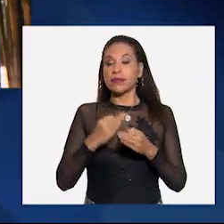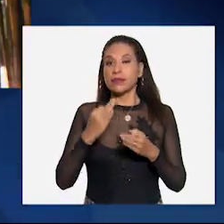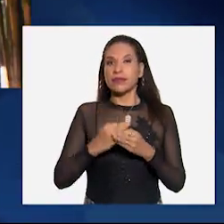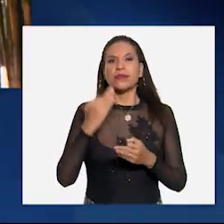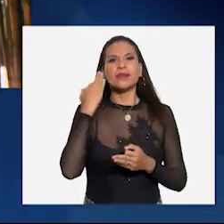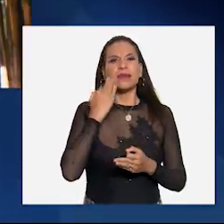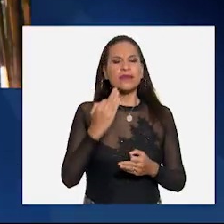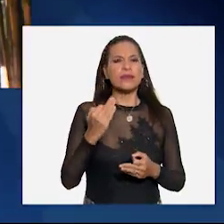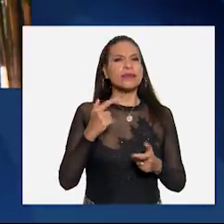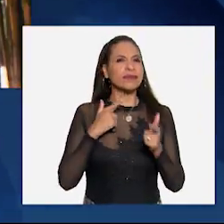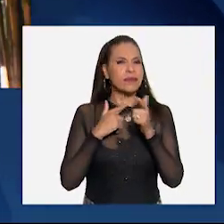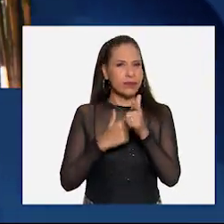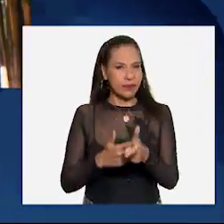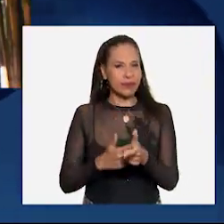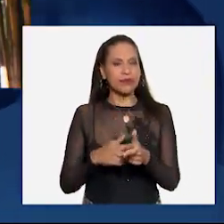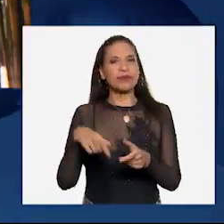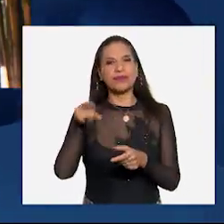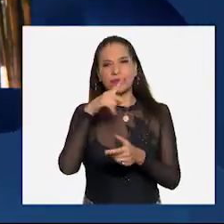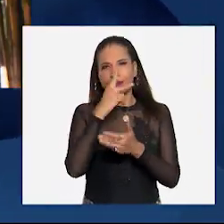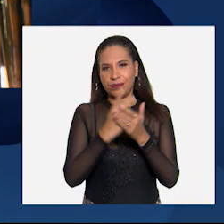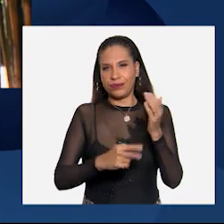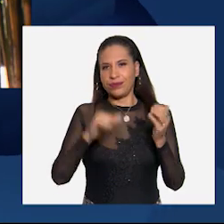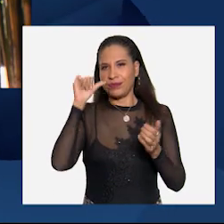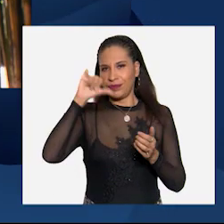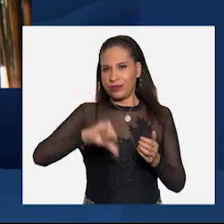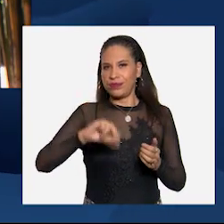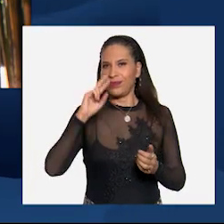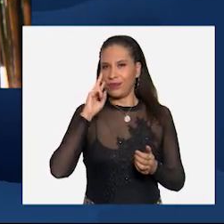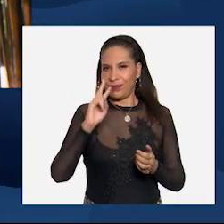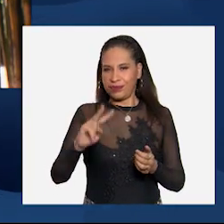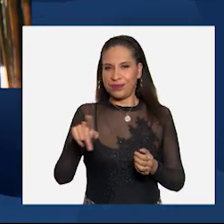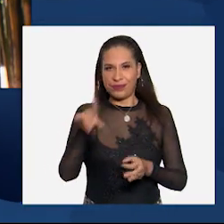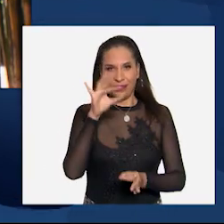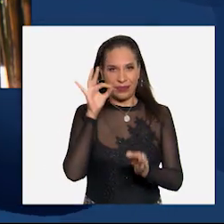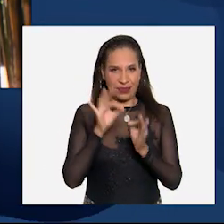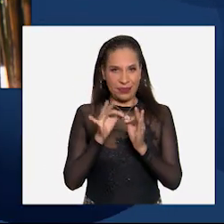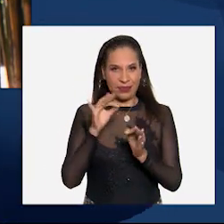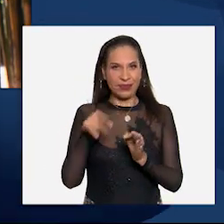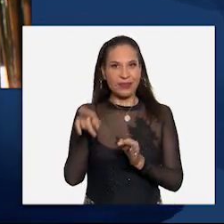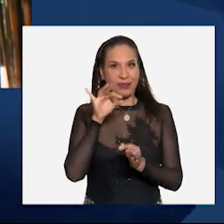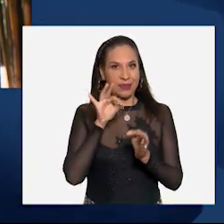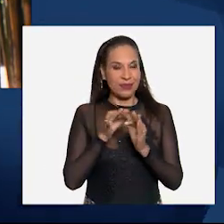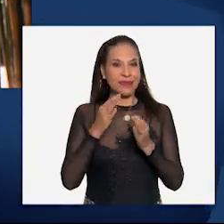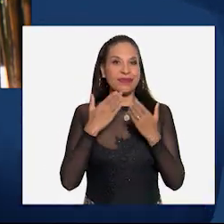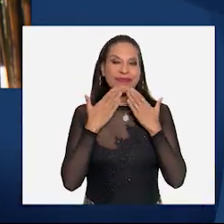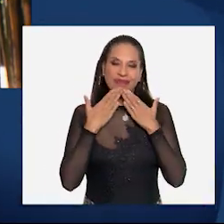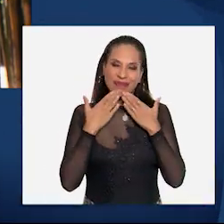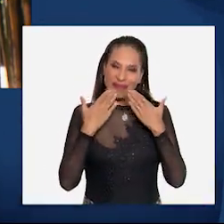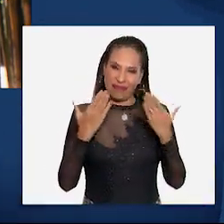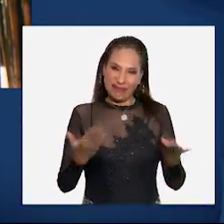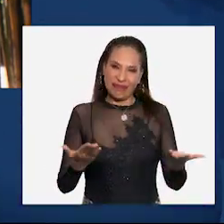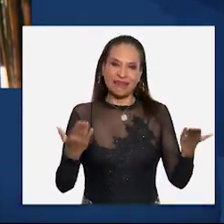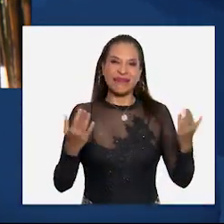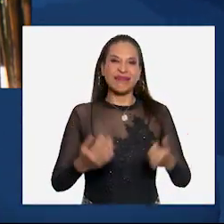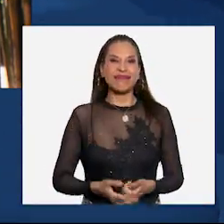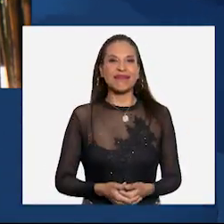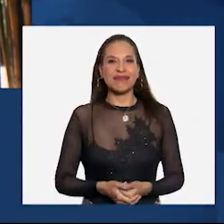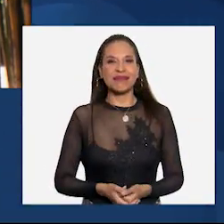es momento de seguir con el programa de hoy. ¿Listas? ¿Listos?